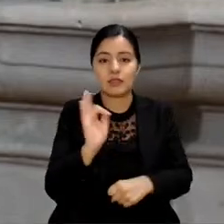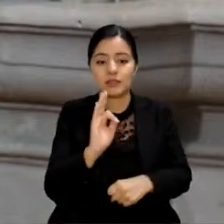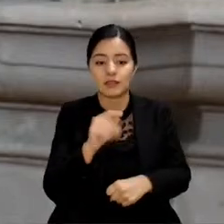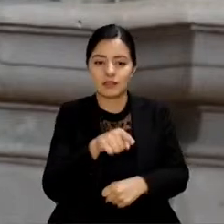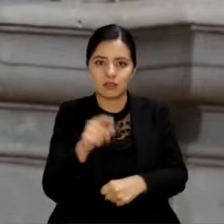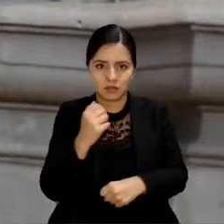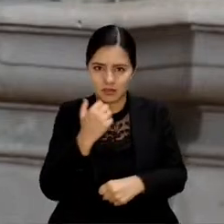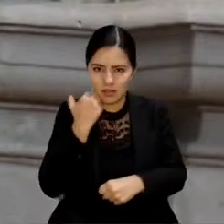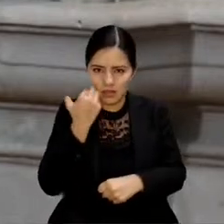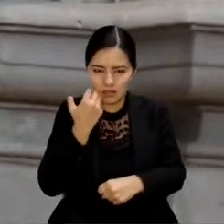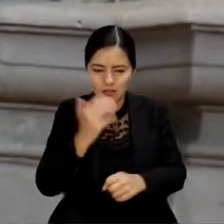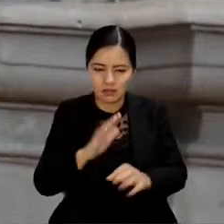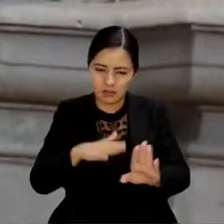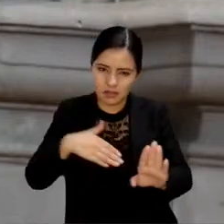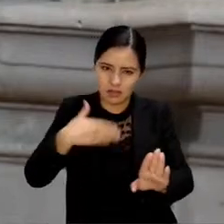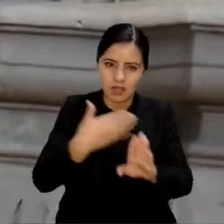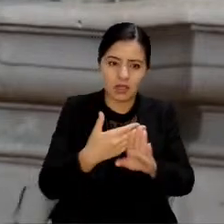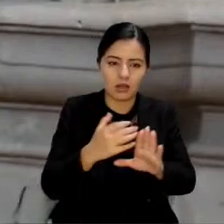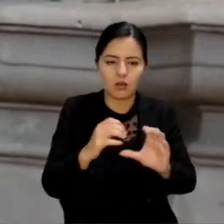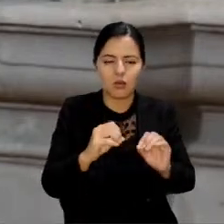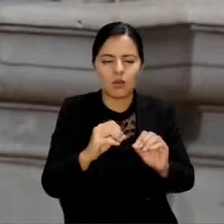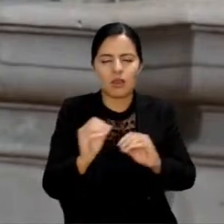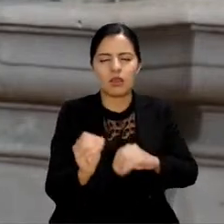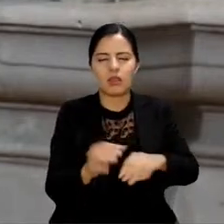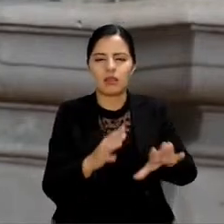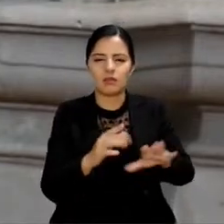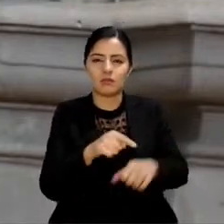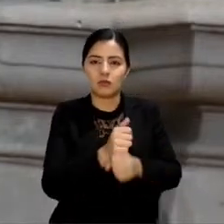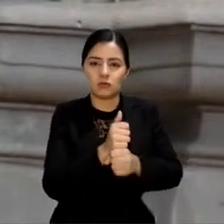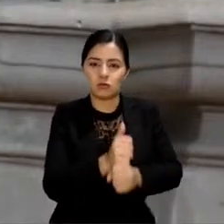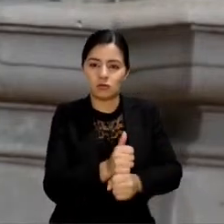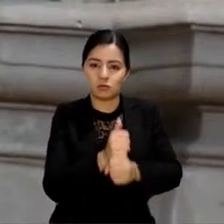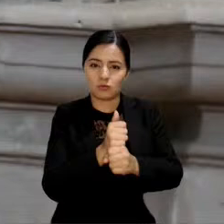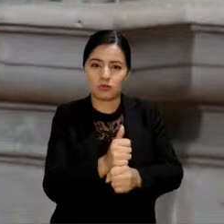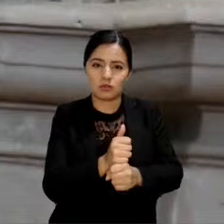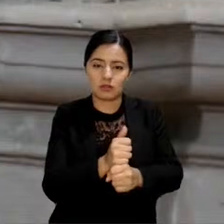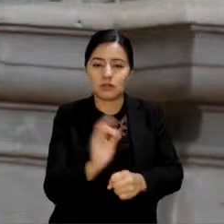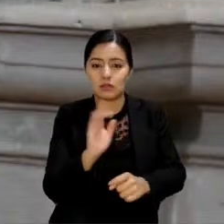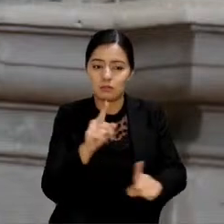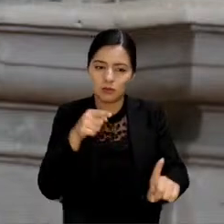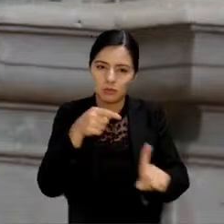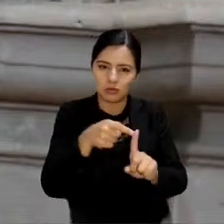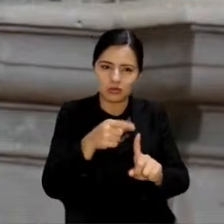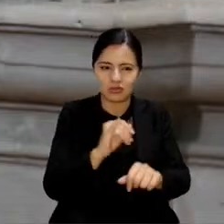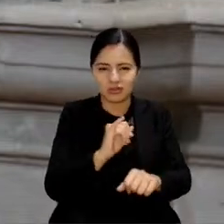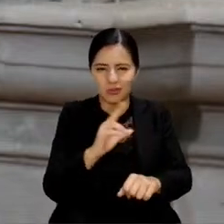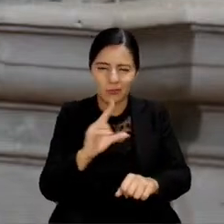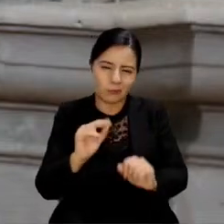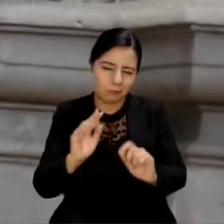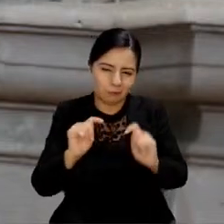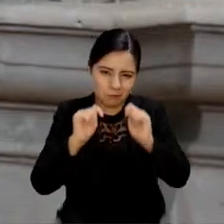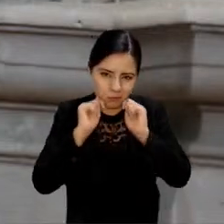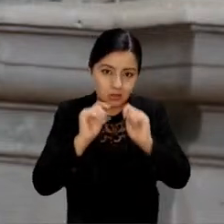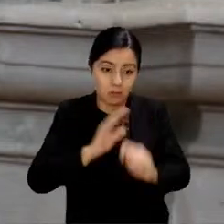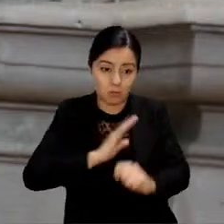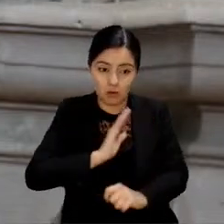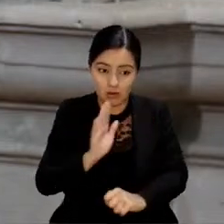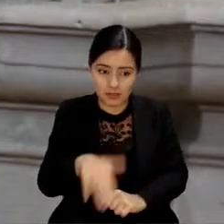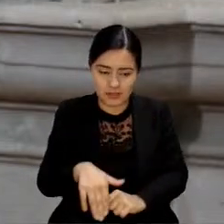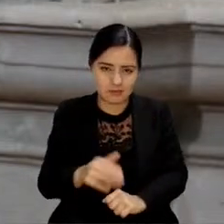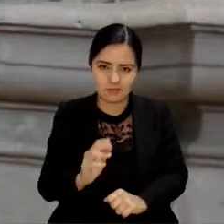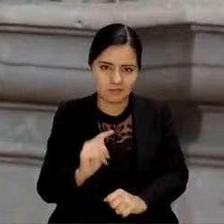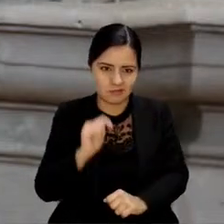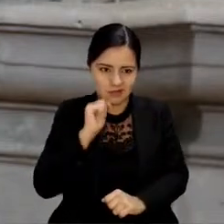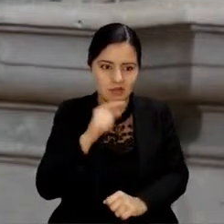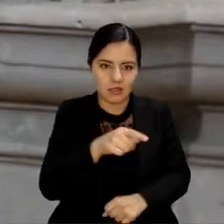lesiones dolosas a cualquier animal que no constituya una plaga con el propósito o no de causarle la muerte y se le